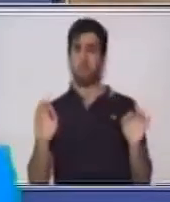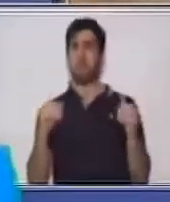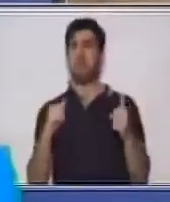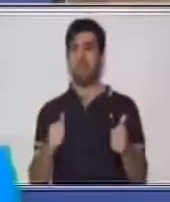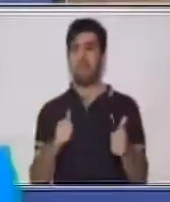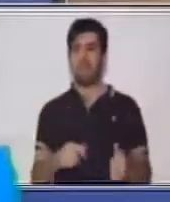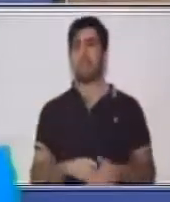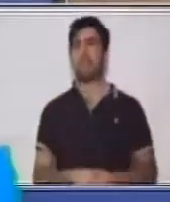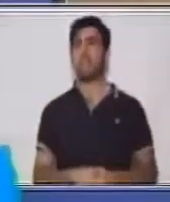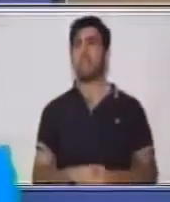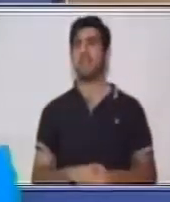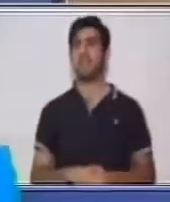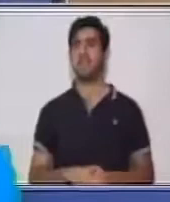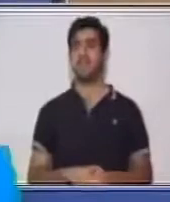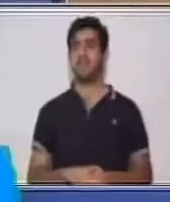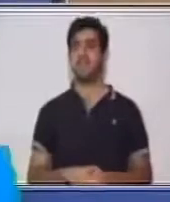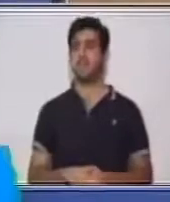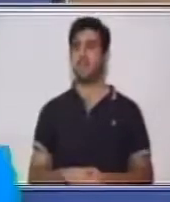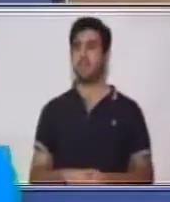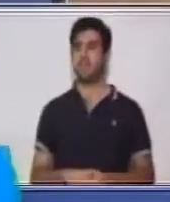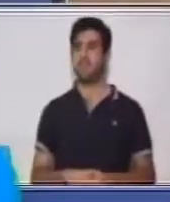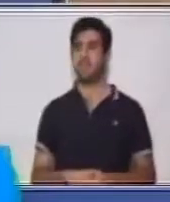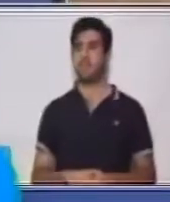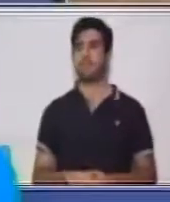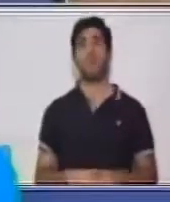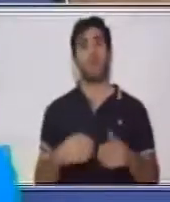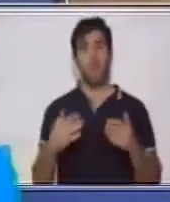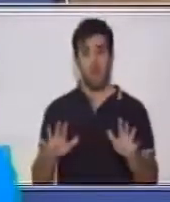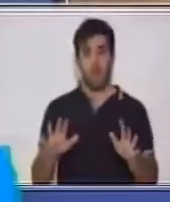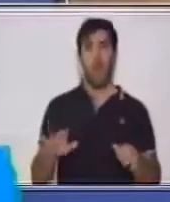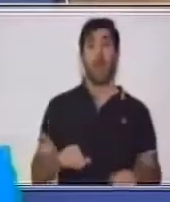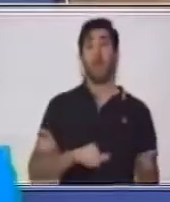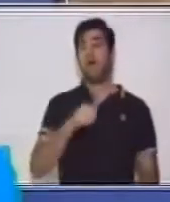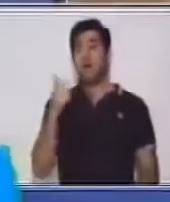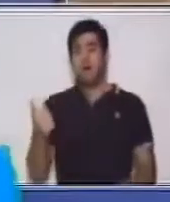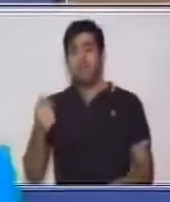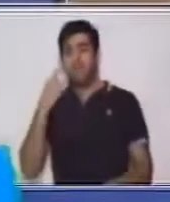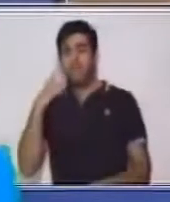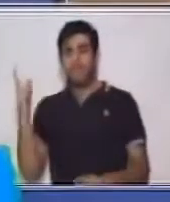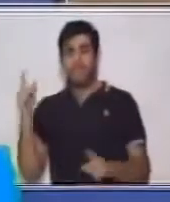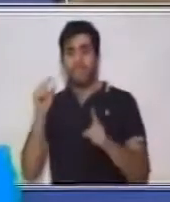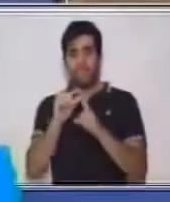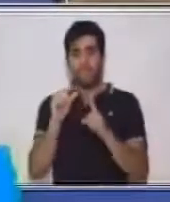Excelente. La colocamos acá y tenemos otra palabra.